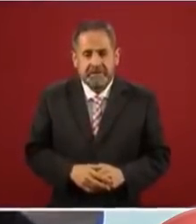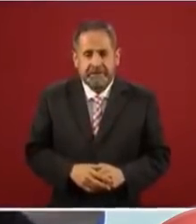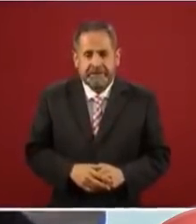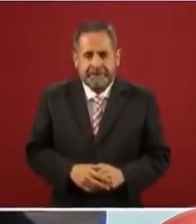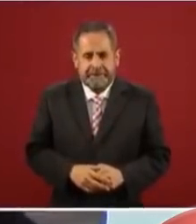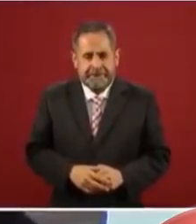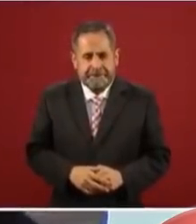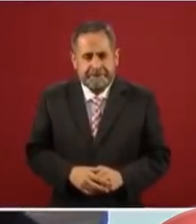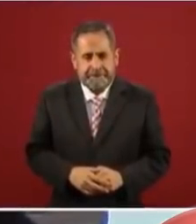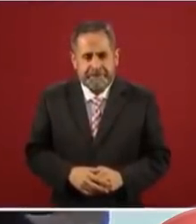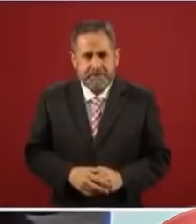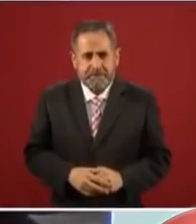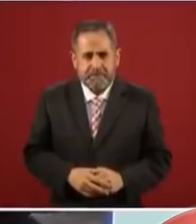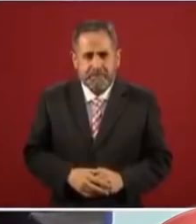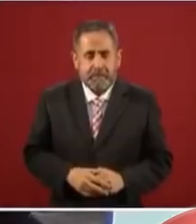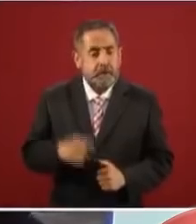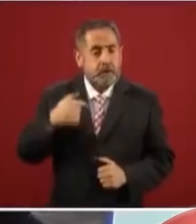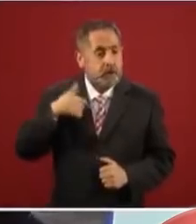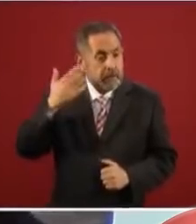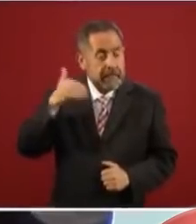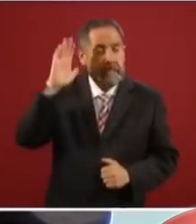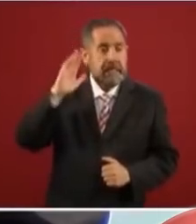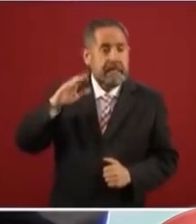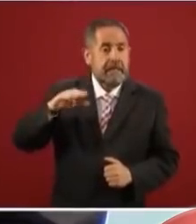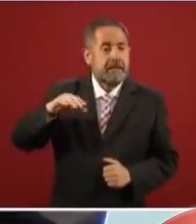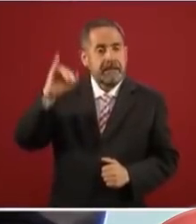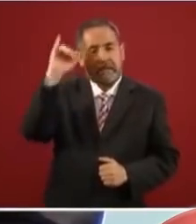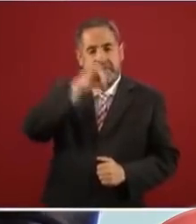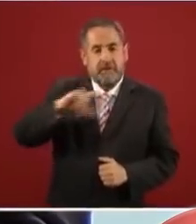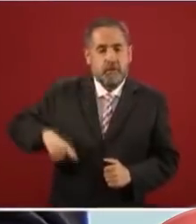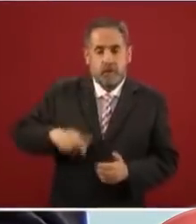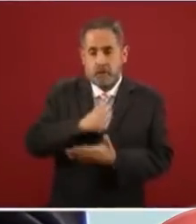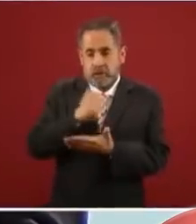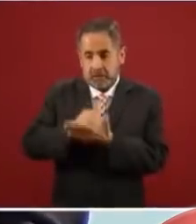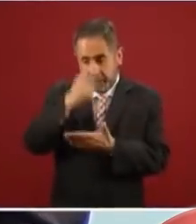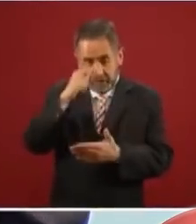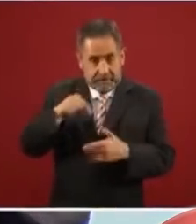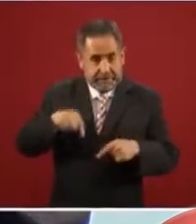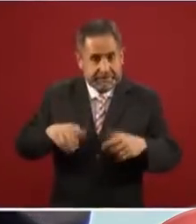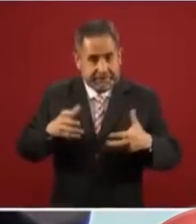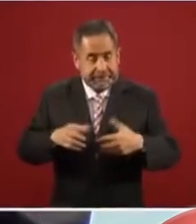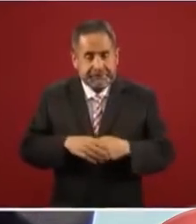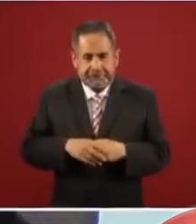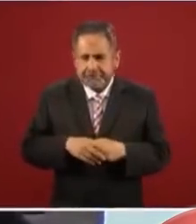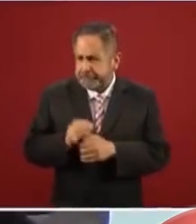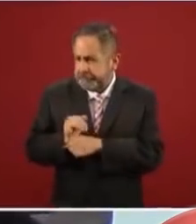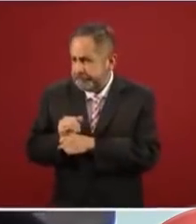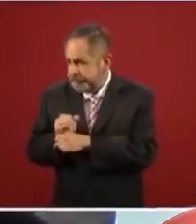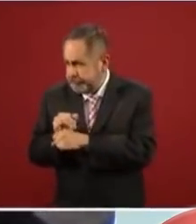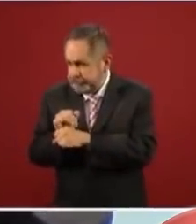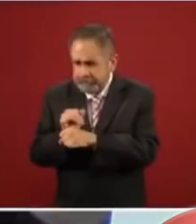Cuando fui jefe de gobierno en la Ciudad de México, hicimos un estudio